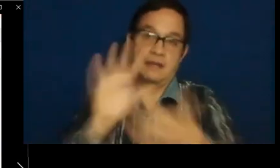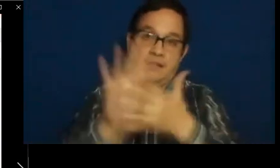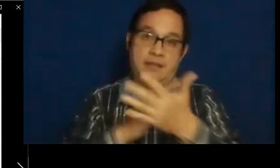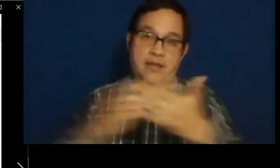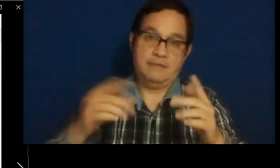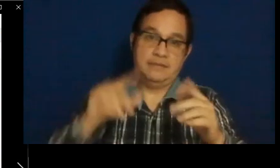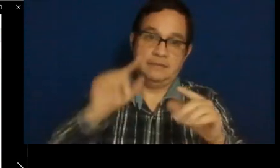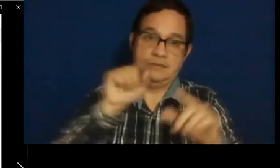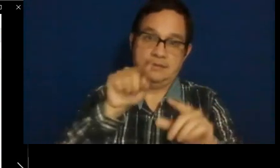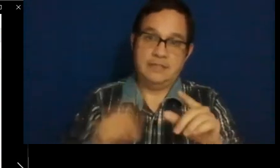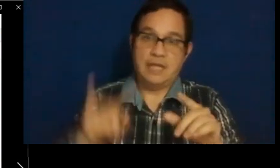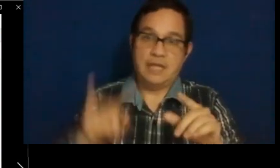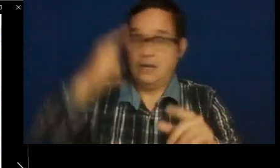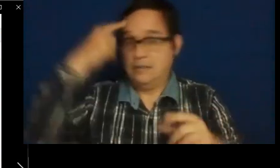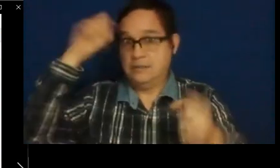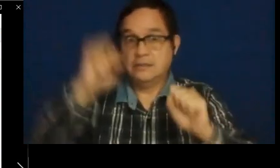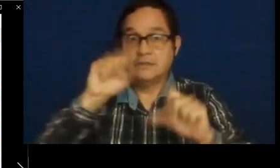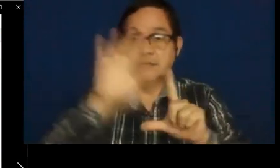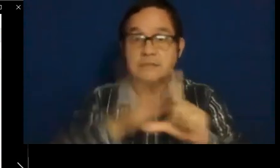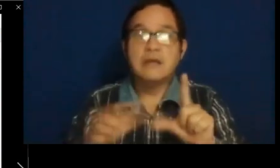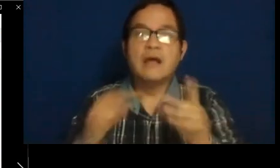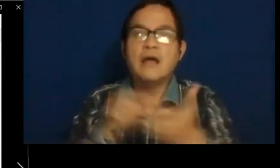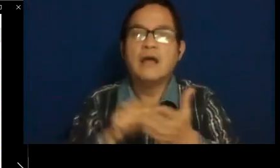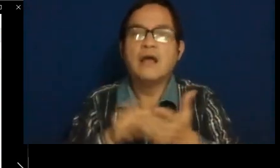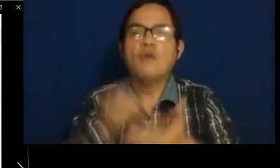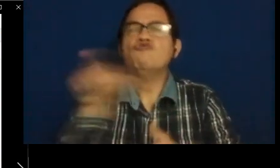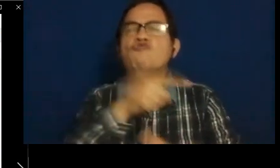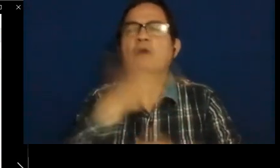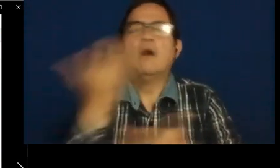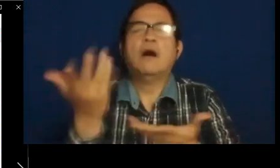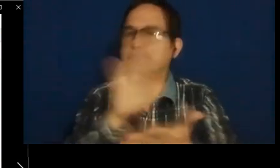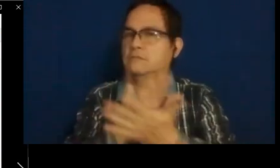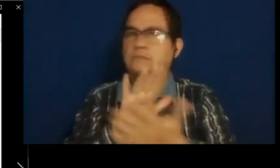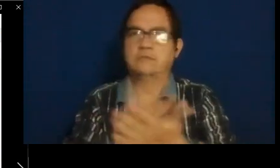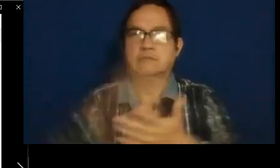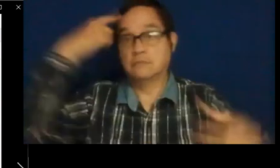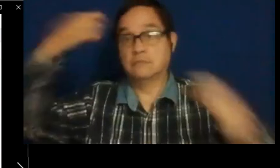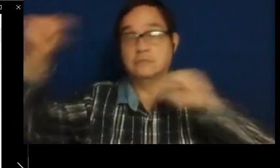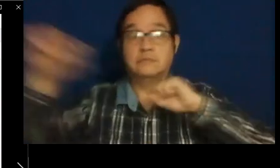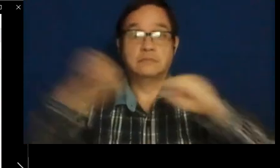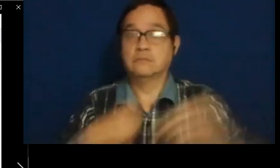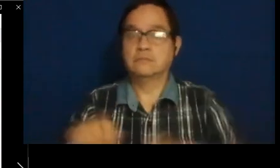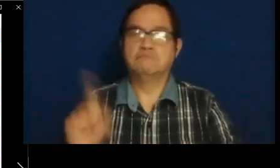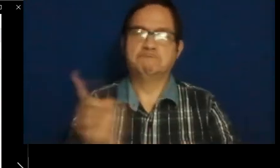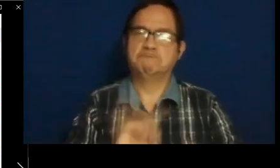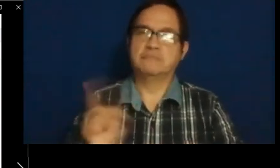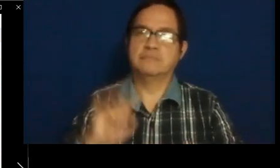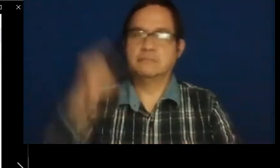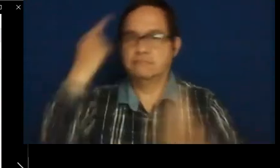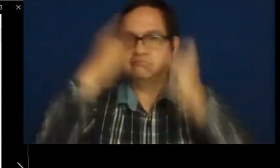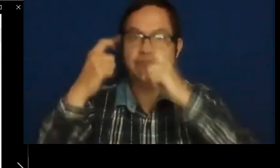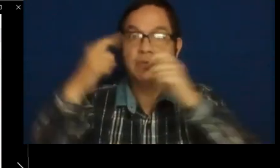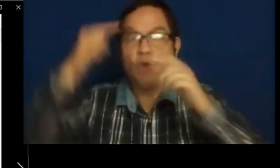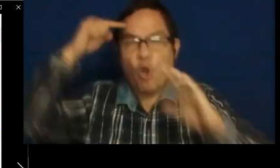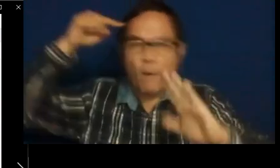si la preocupación puntual es esta, ustedes no se afanen de hacer de pronto un análisis